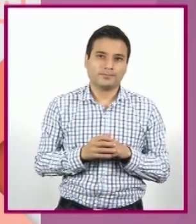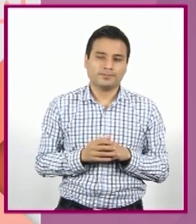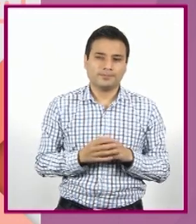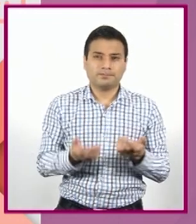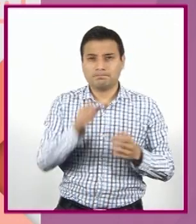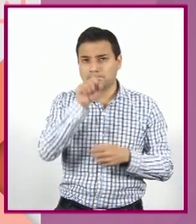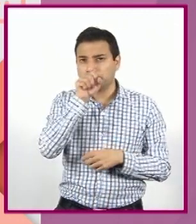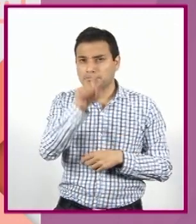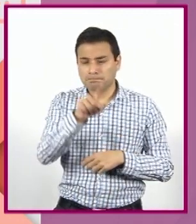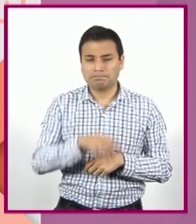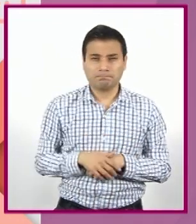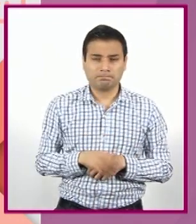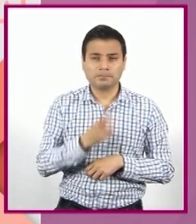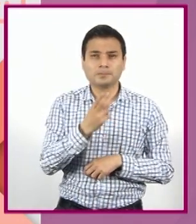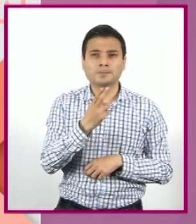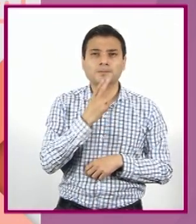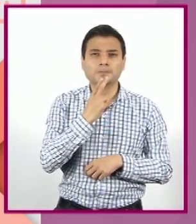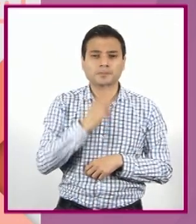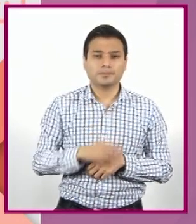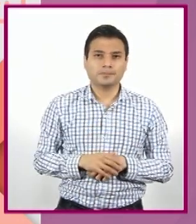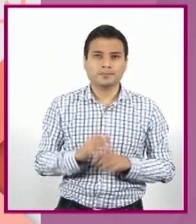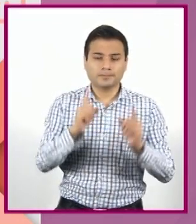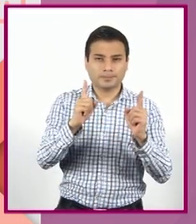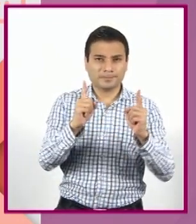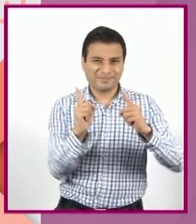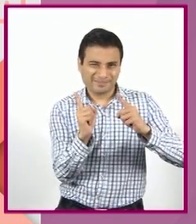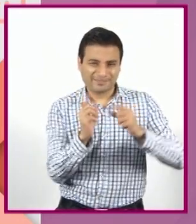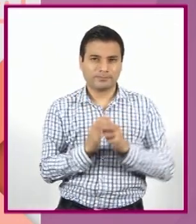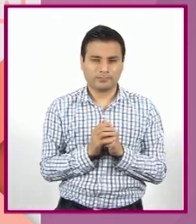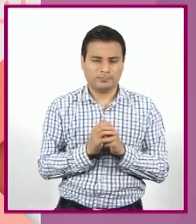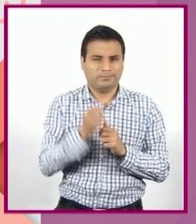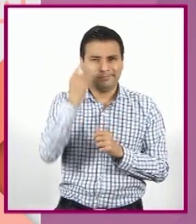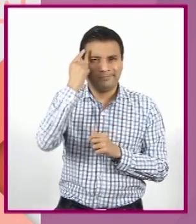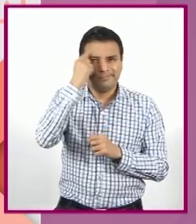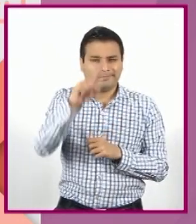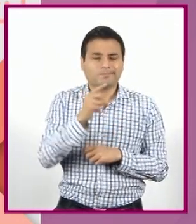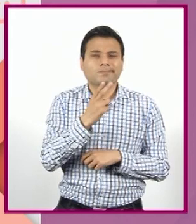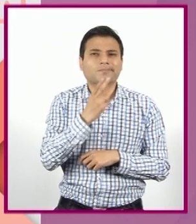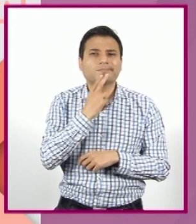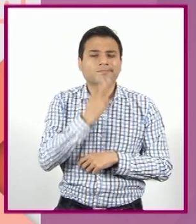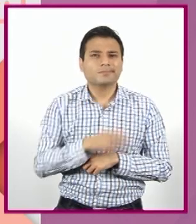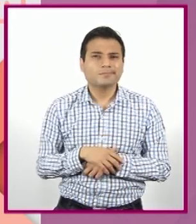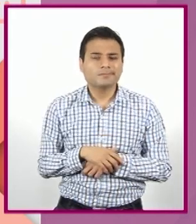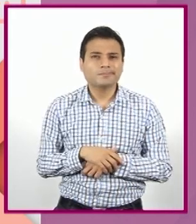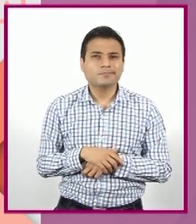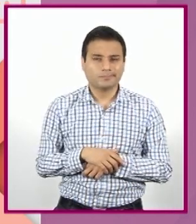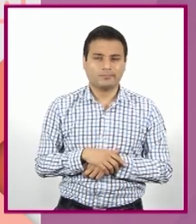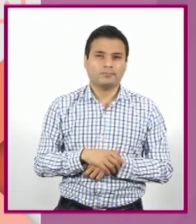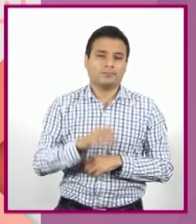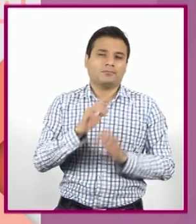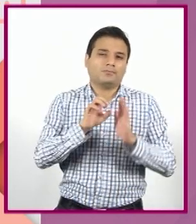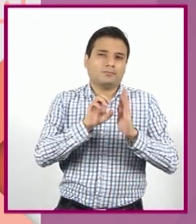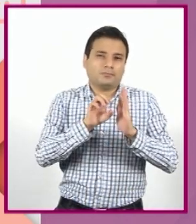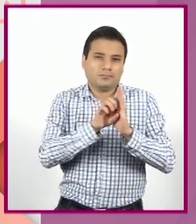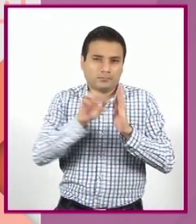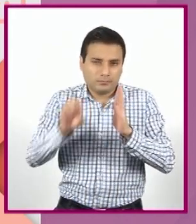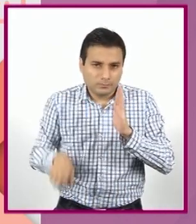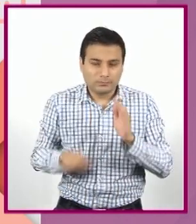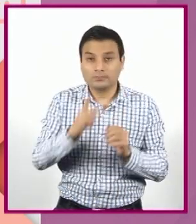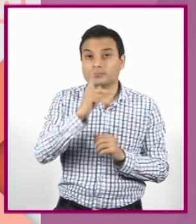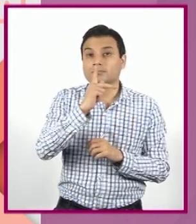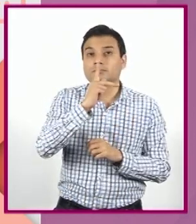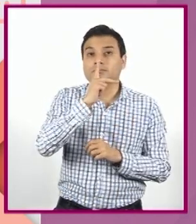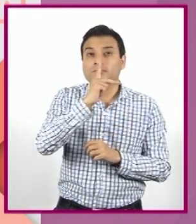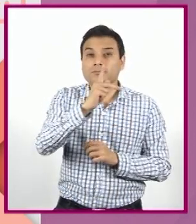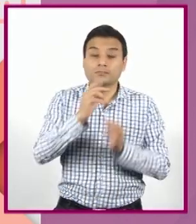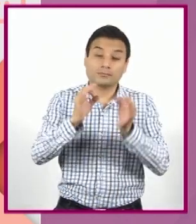o también se pueden usar cursivas. Las cursivas además se usan para indicar cuando se trata de palabras de